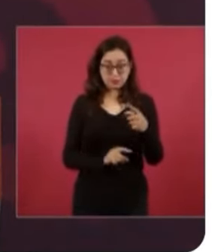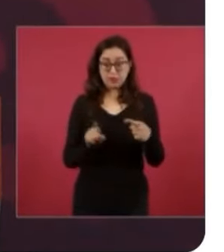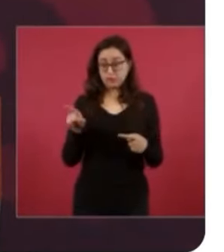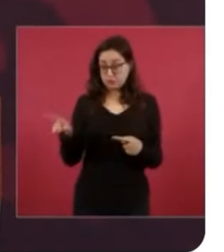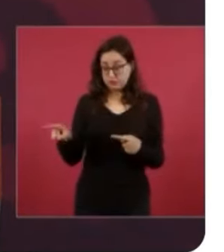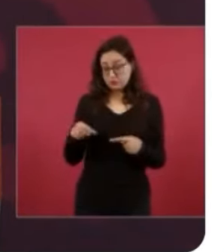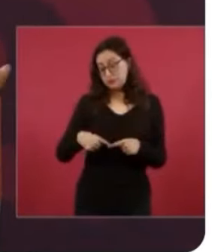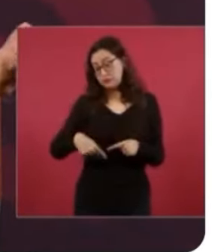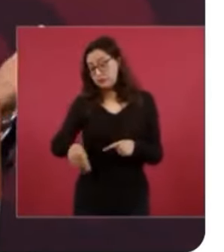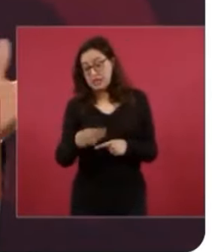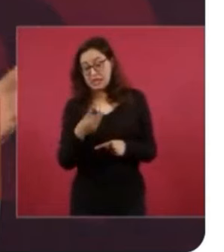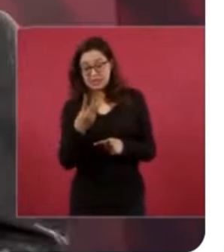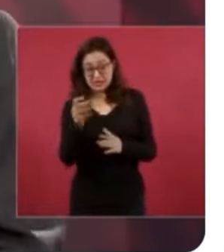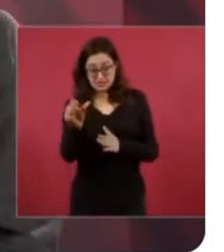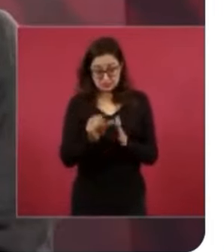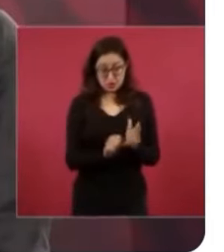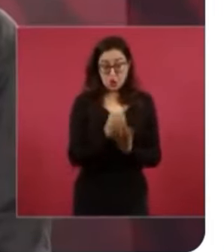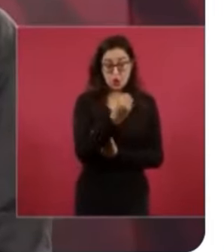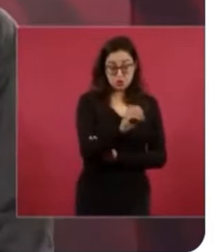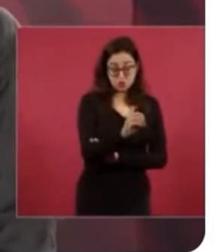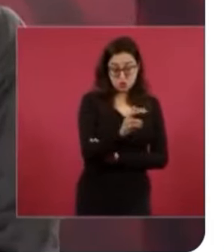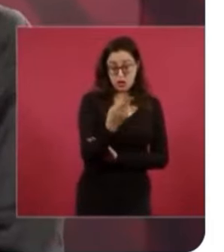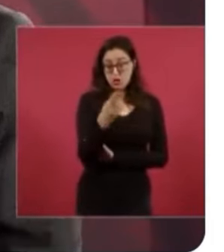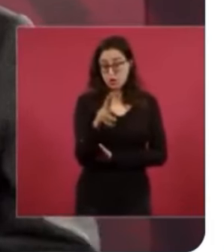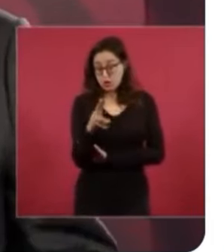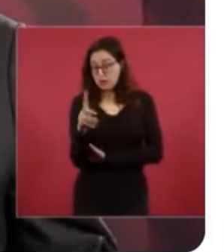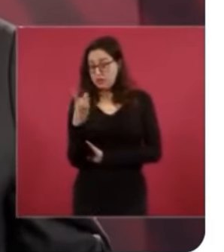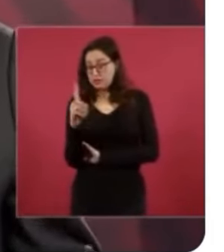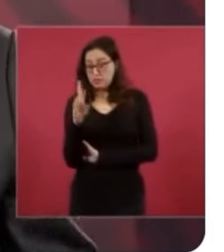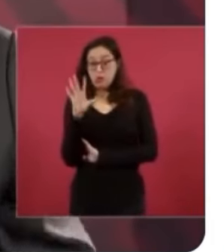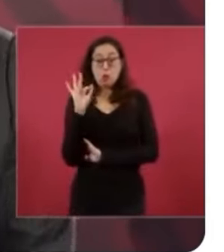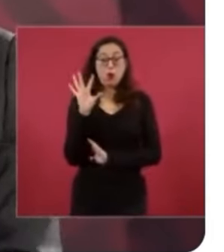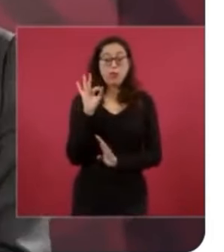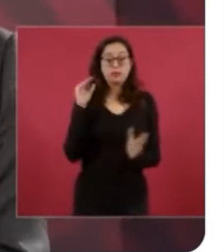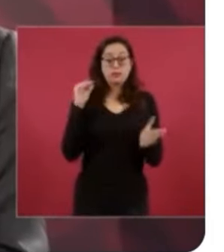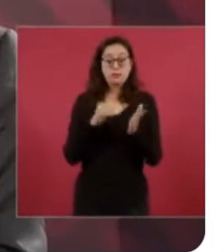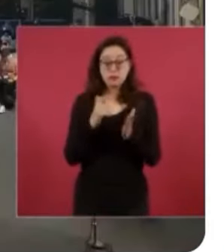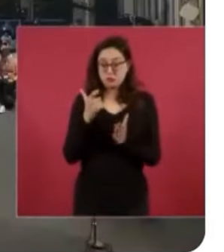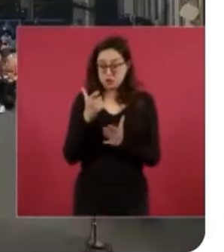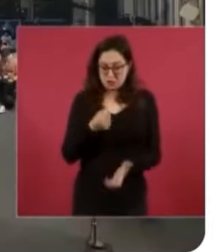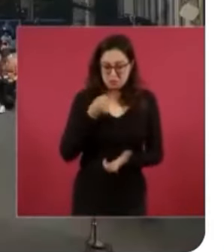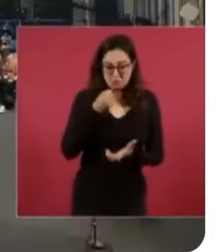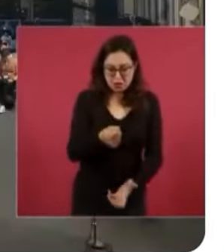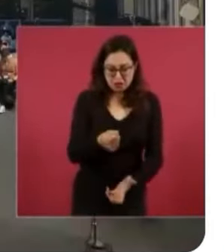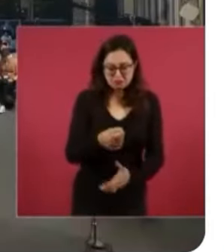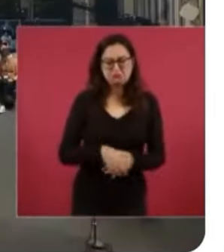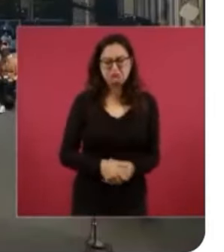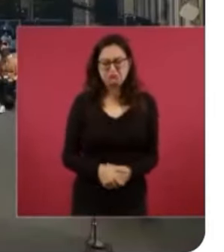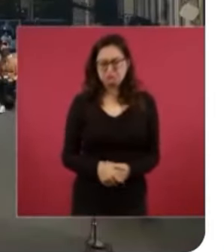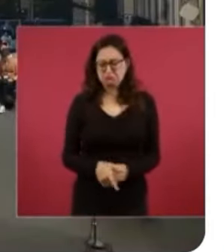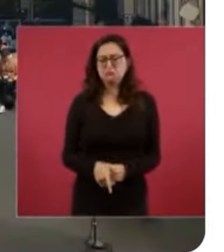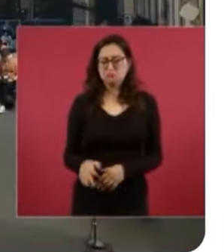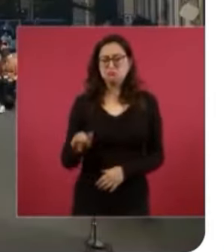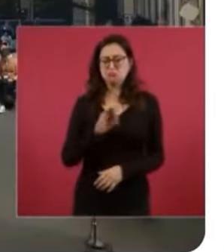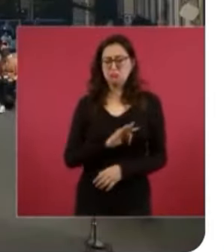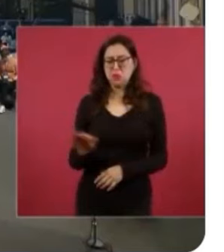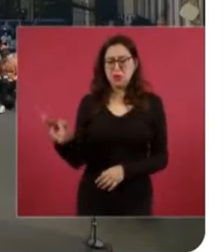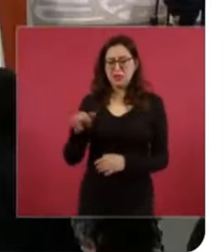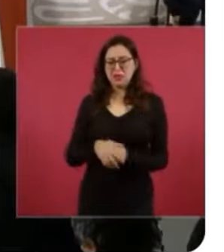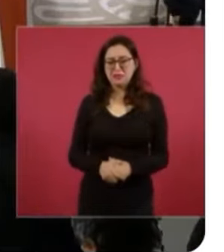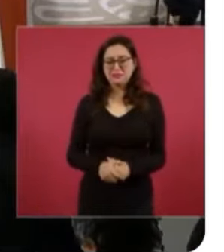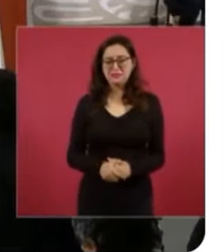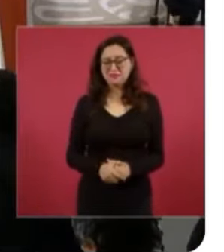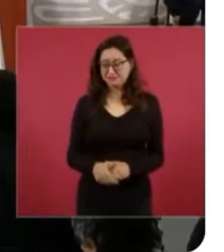3 meses. Tiene para hacerlo. Les voy a